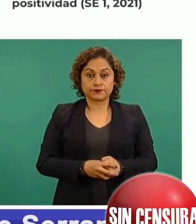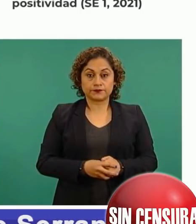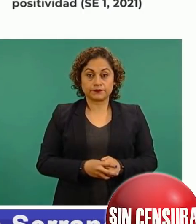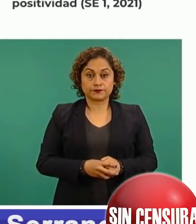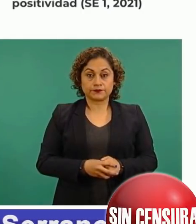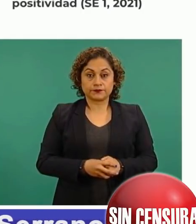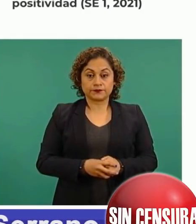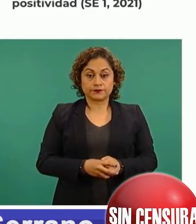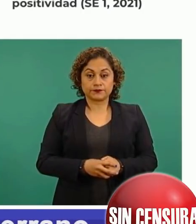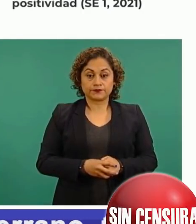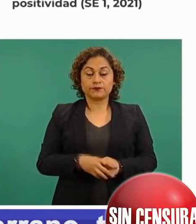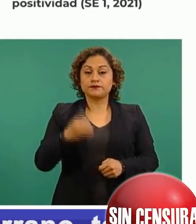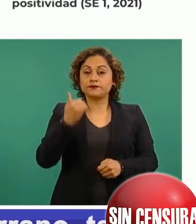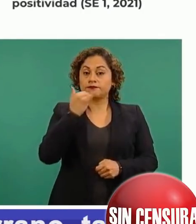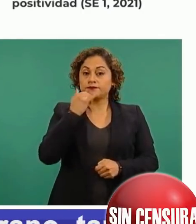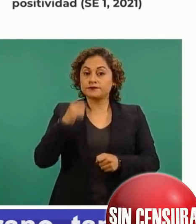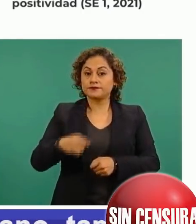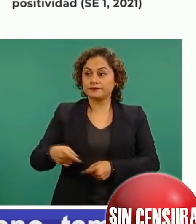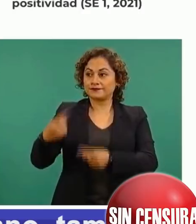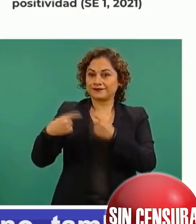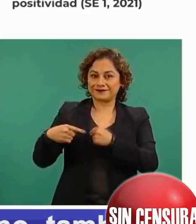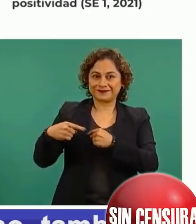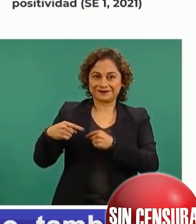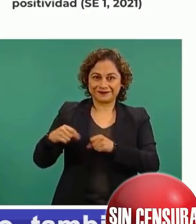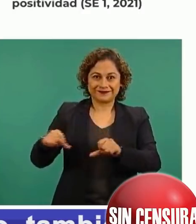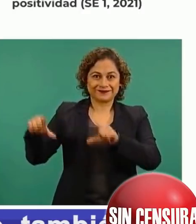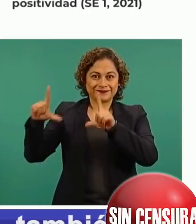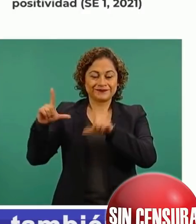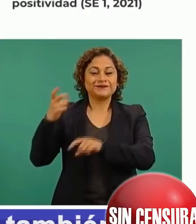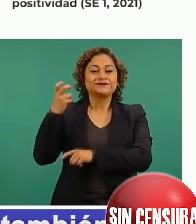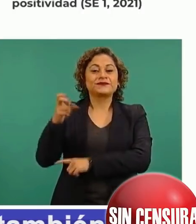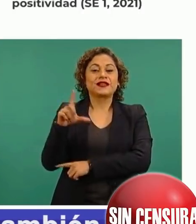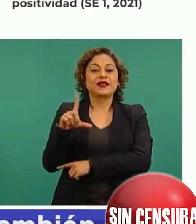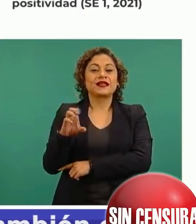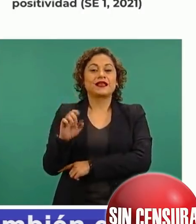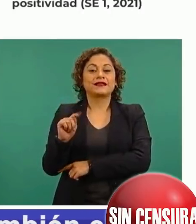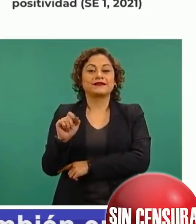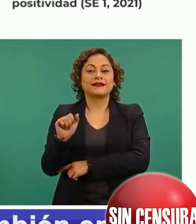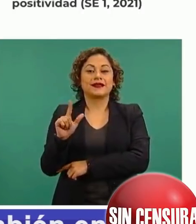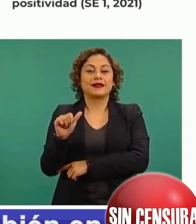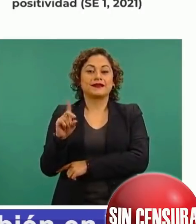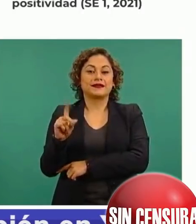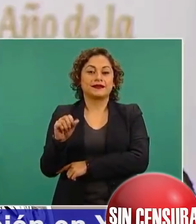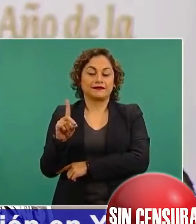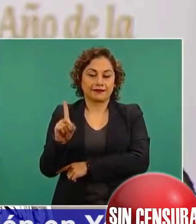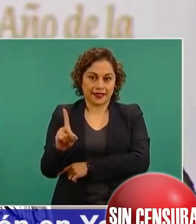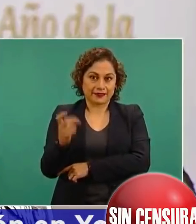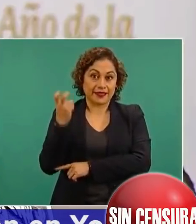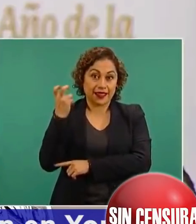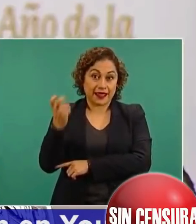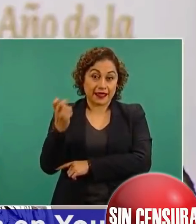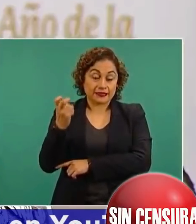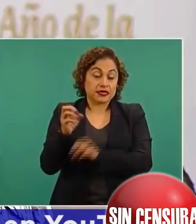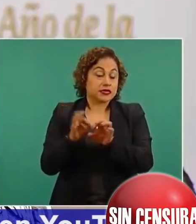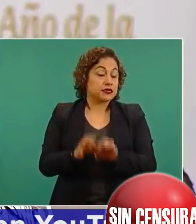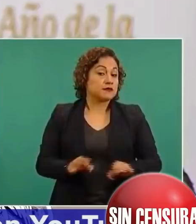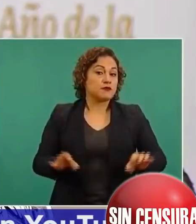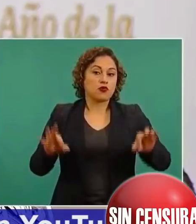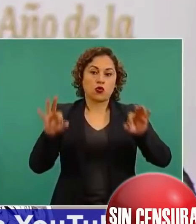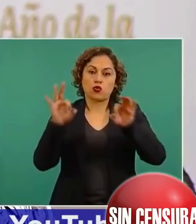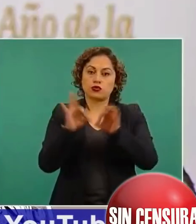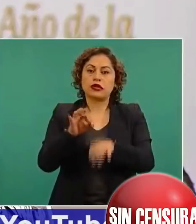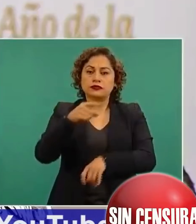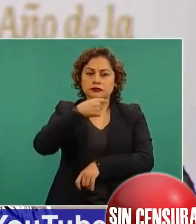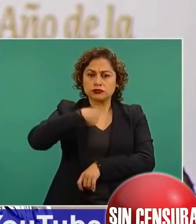La siguiente se fue para atrás. Aquí tenemos la letalidad. Este es otro índice muy importante del que se ha hablado también mucho, lo hemos